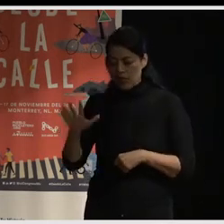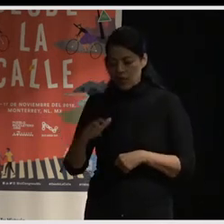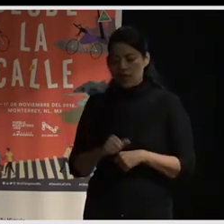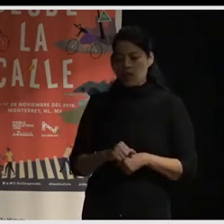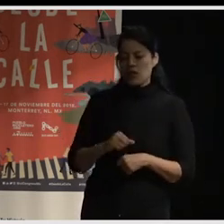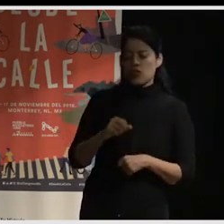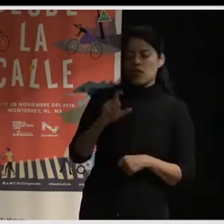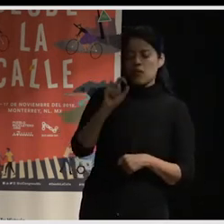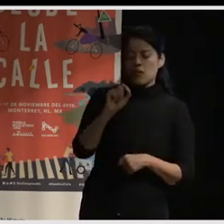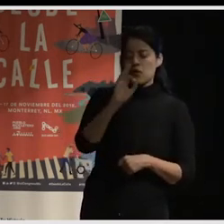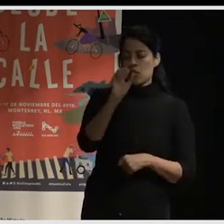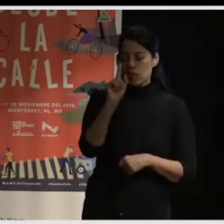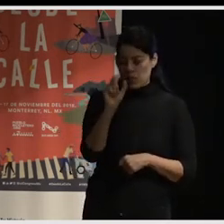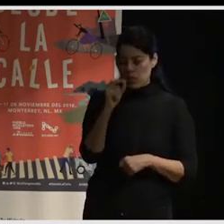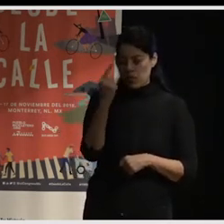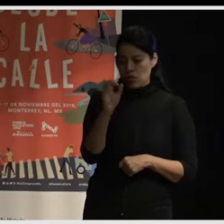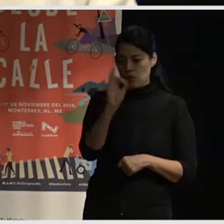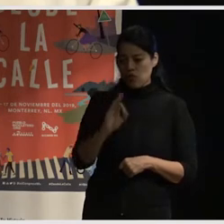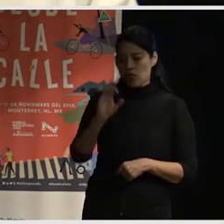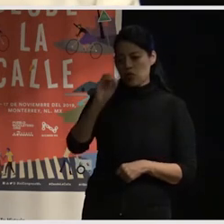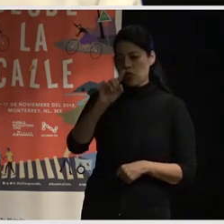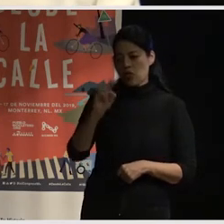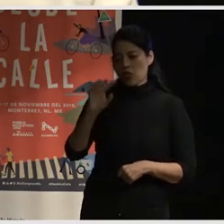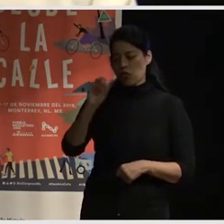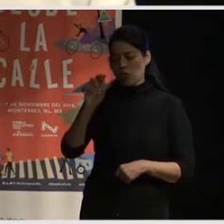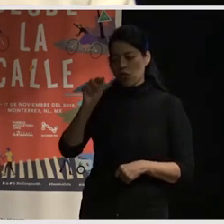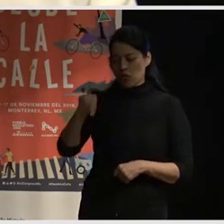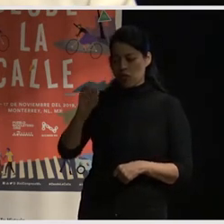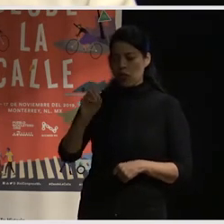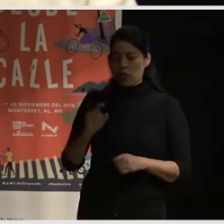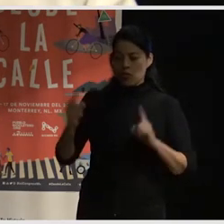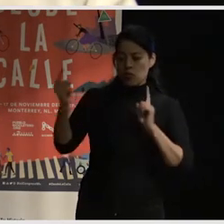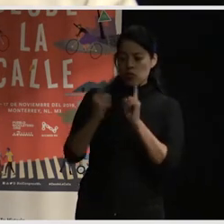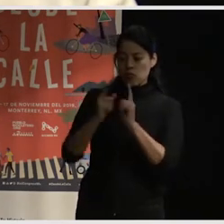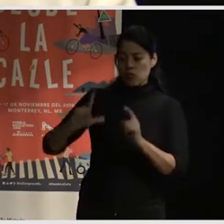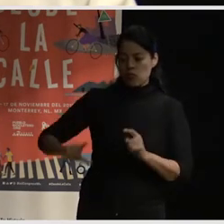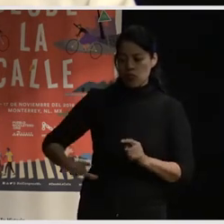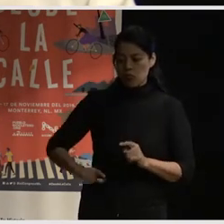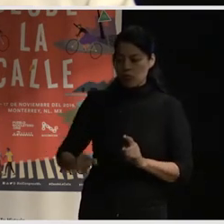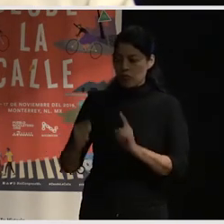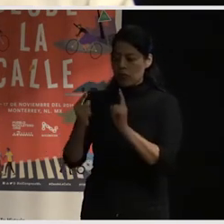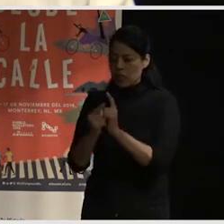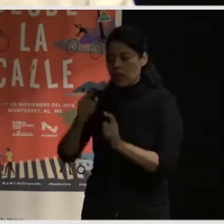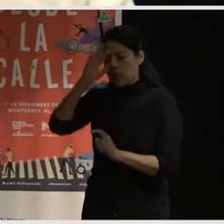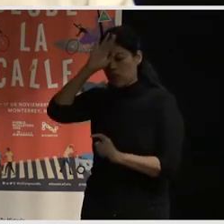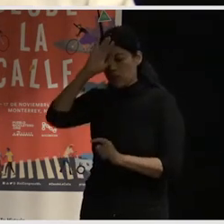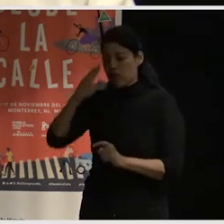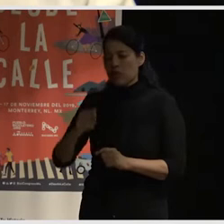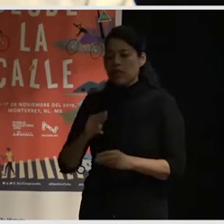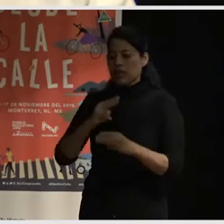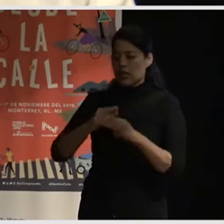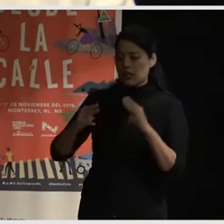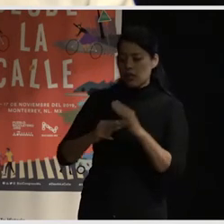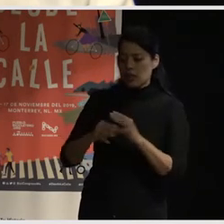fue ozono y esto hago hincapié porque cuando nos acercamos con las autoridades ellos nos dicen es que el mayor problema en monterrey es el material